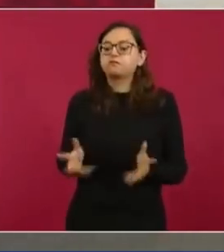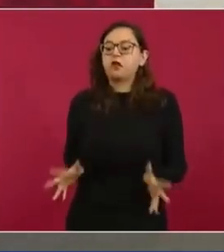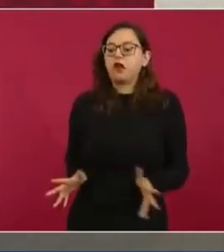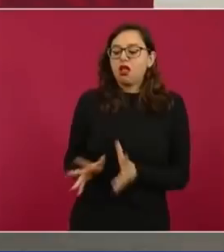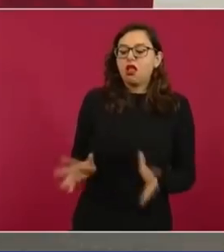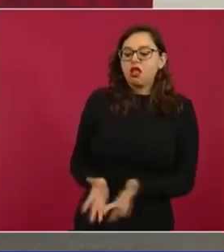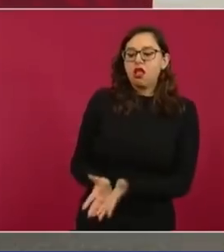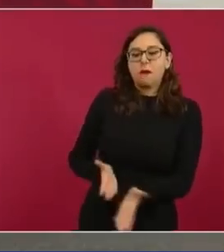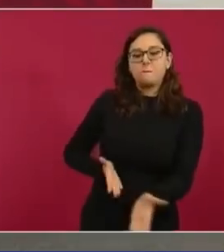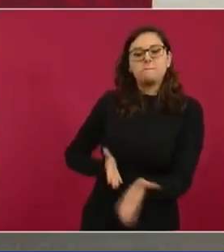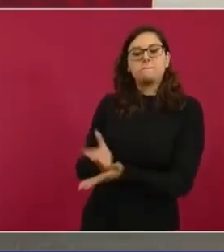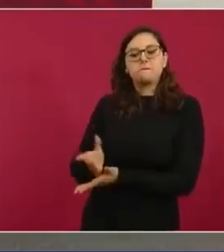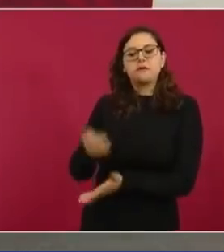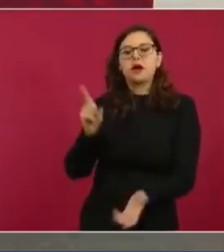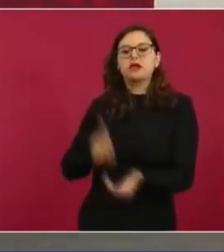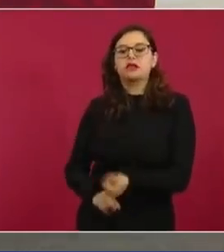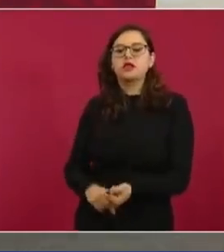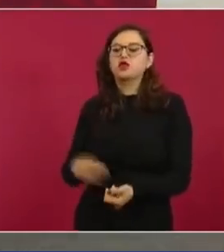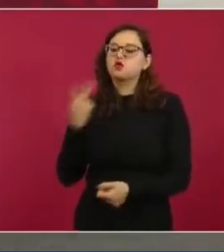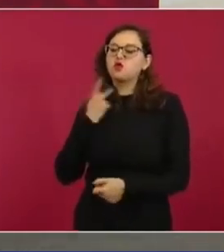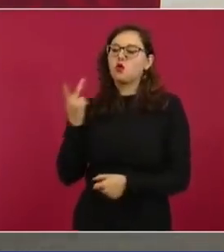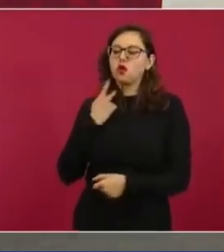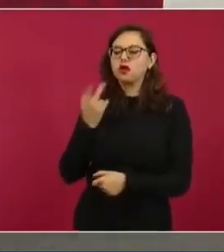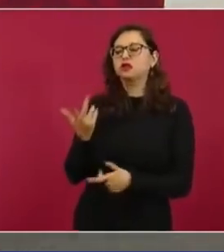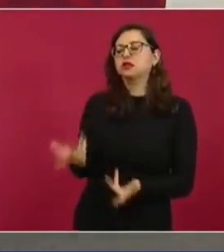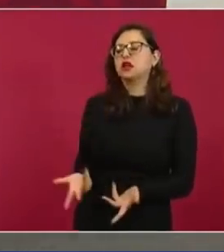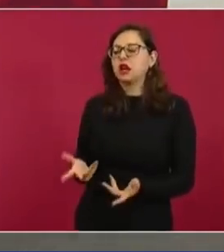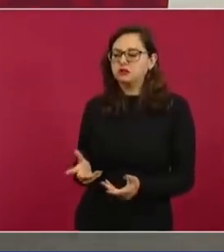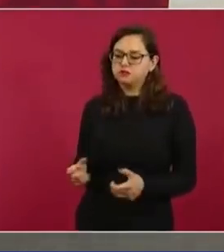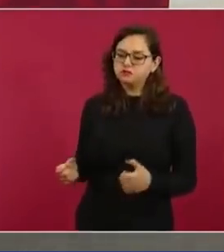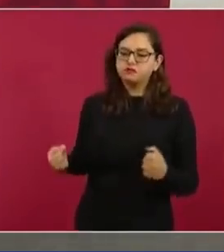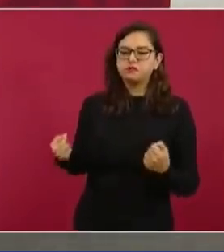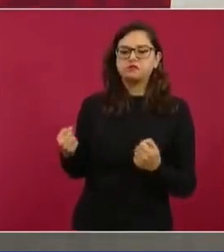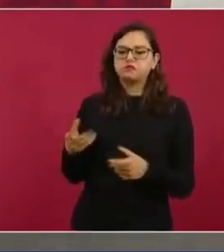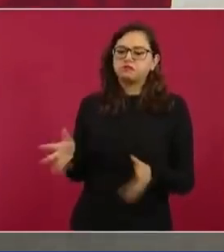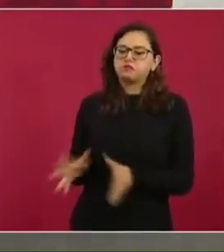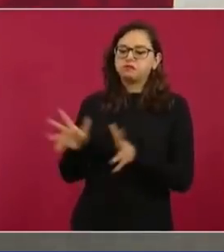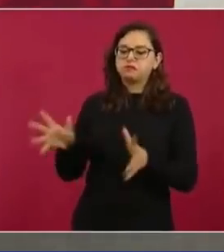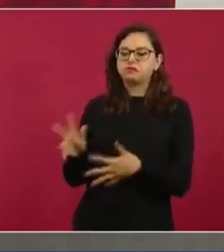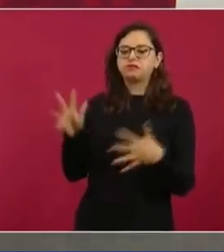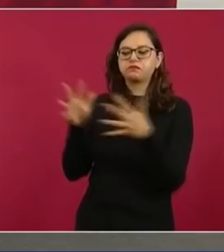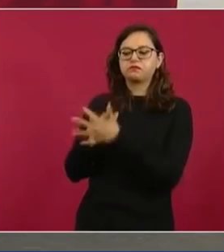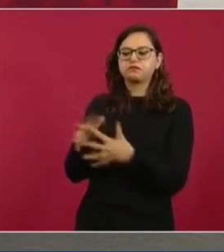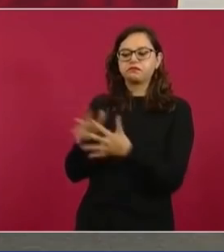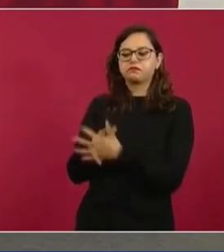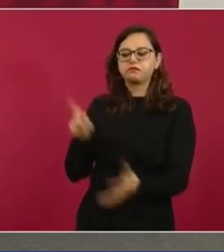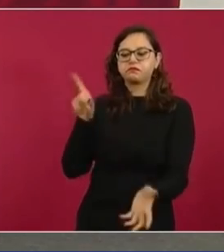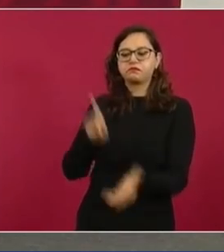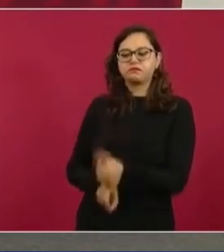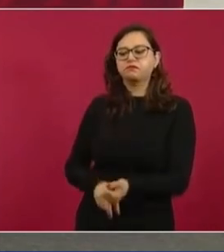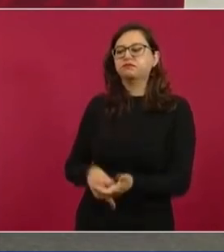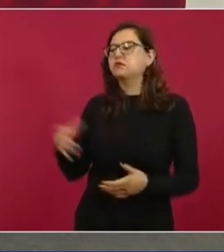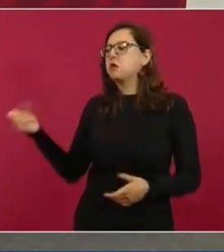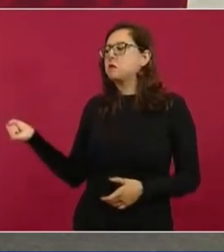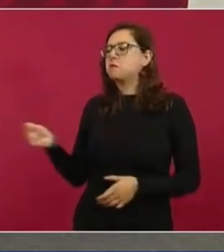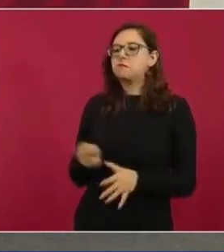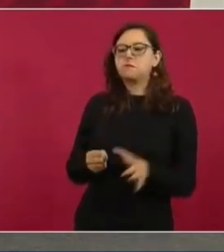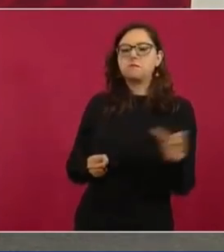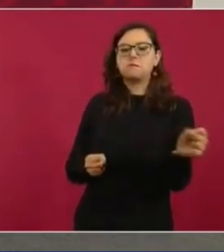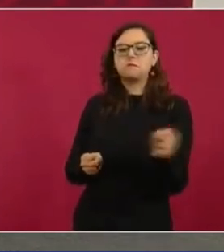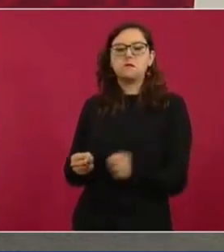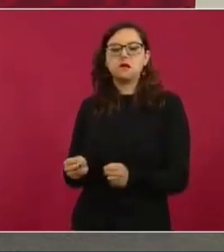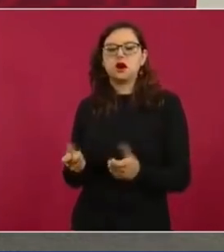Estado y de poner y quitar gobernantes a su antojo, o de